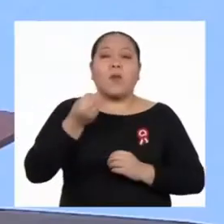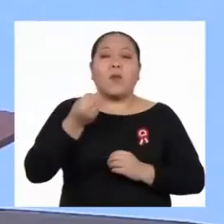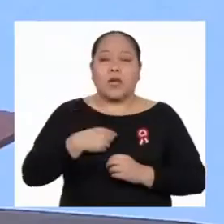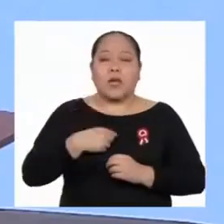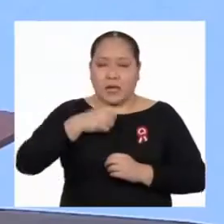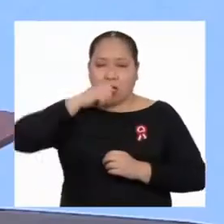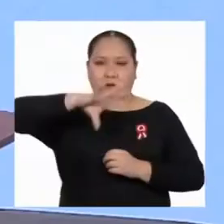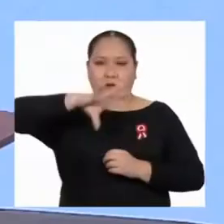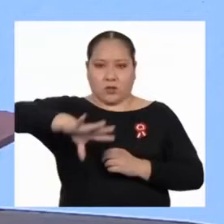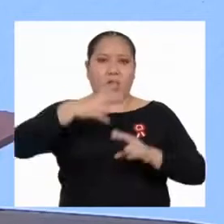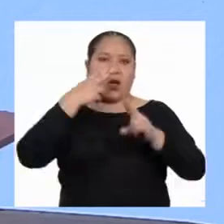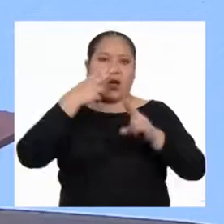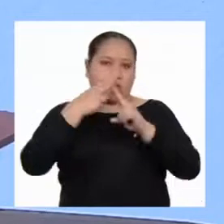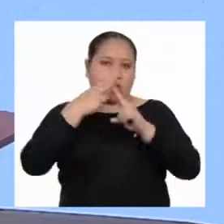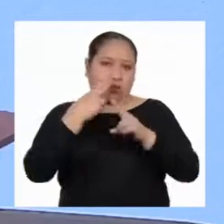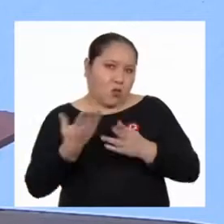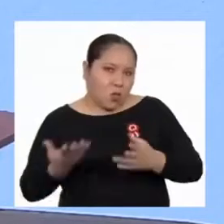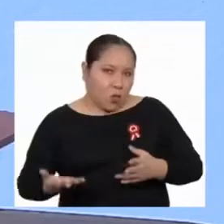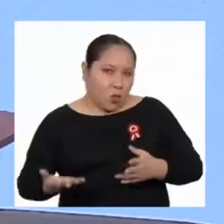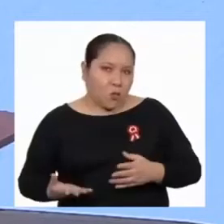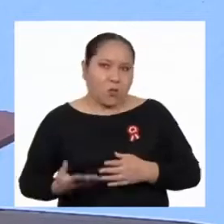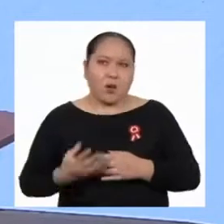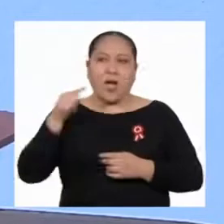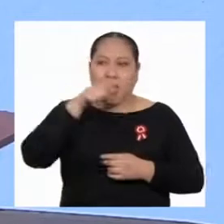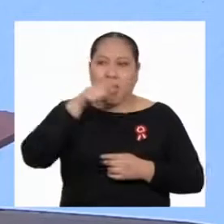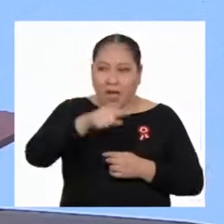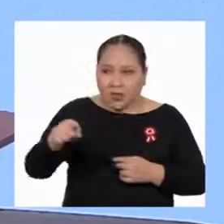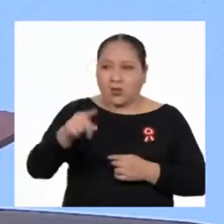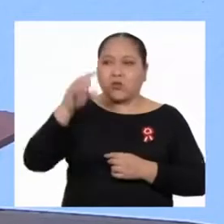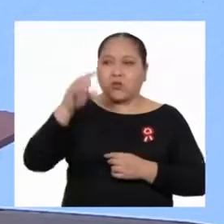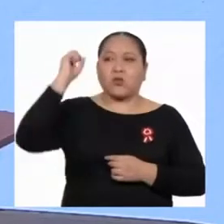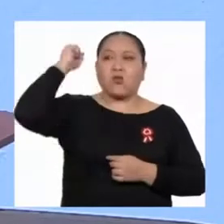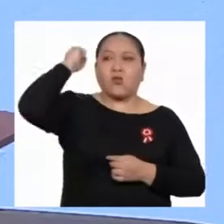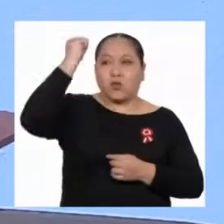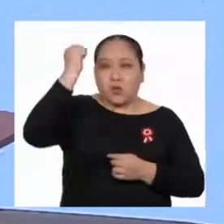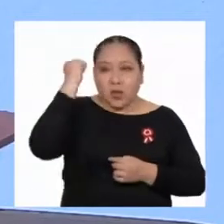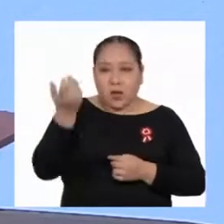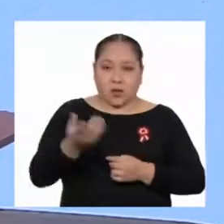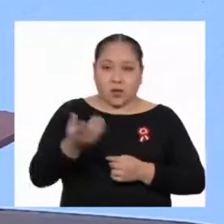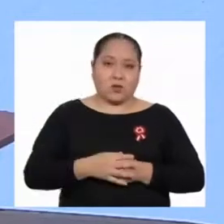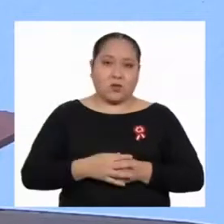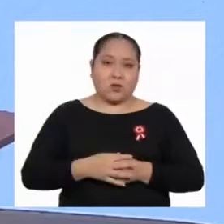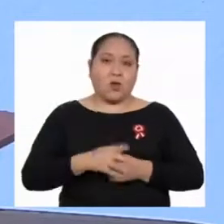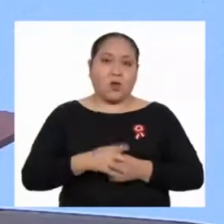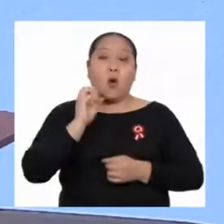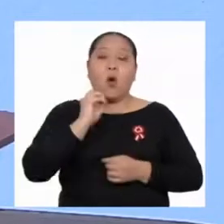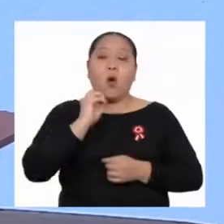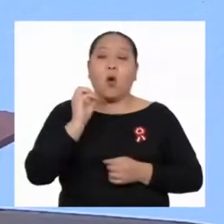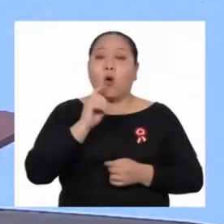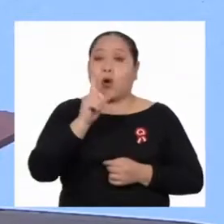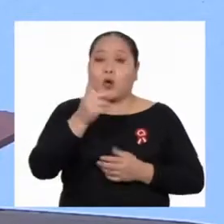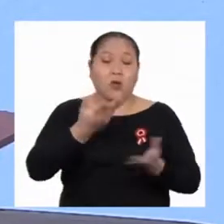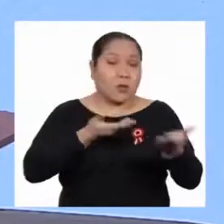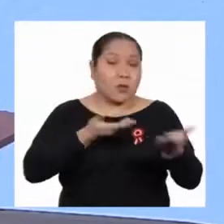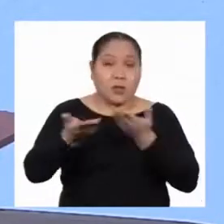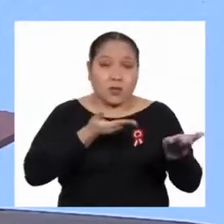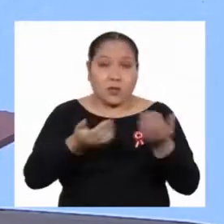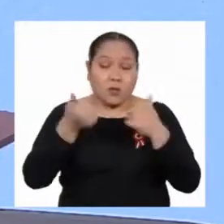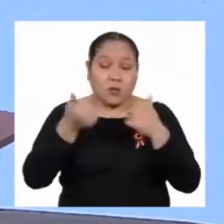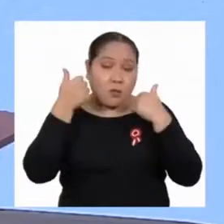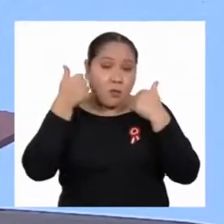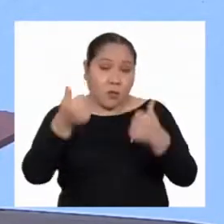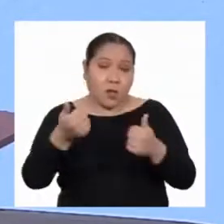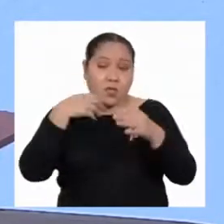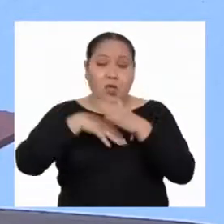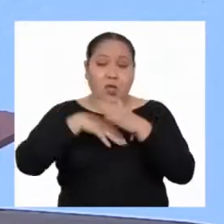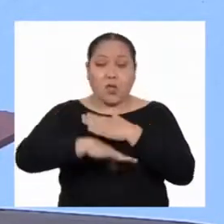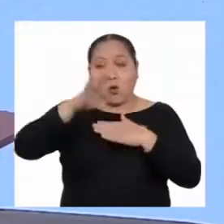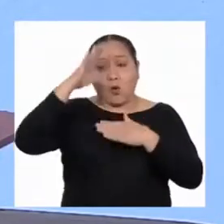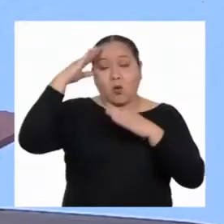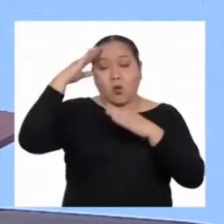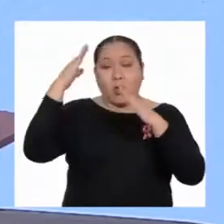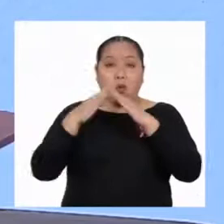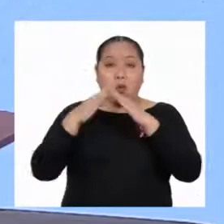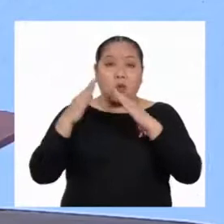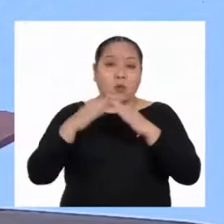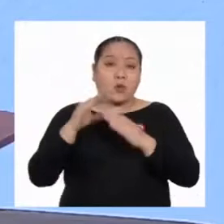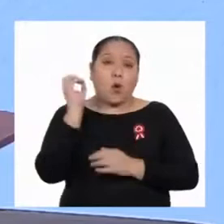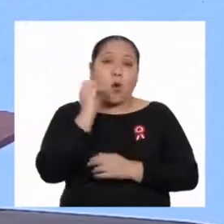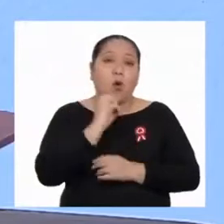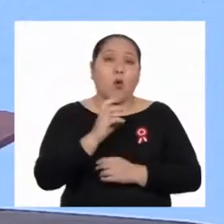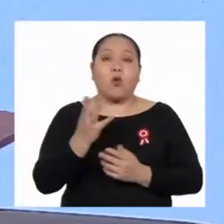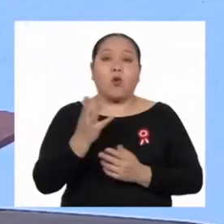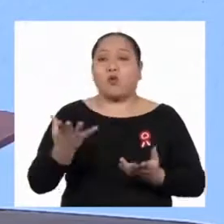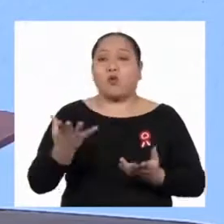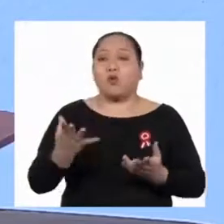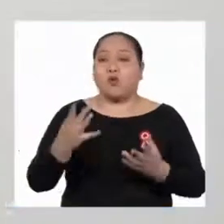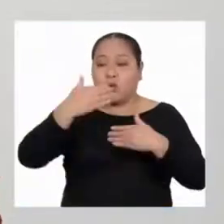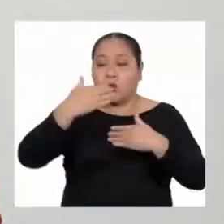llamen por nuestro nombre también son derechos, como que no te atiendan bien en una comisaría o